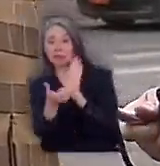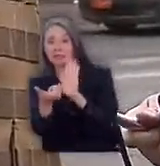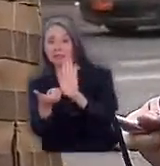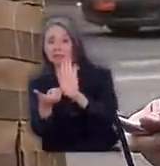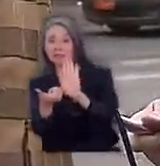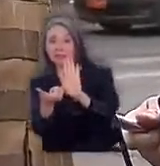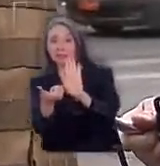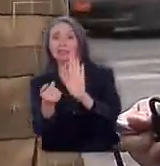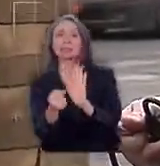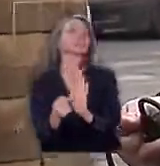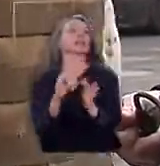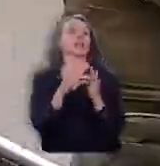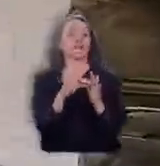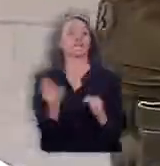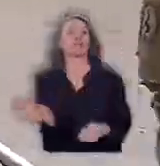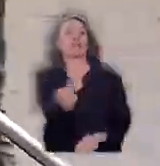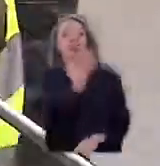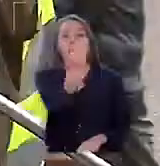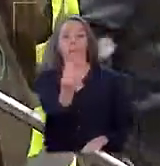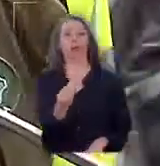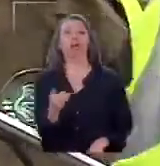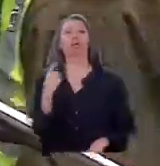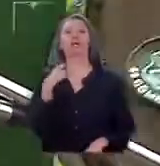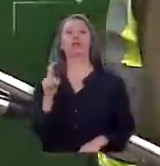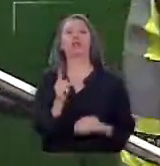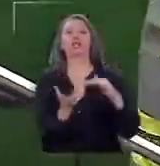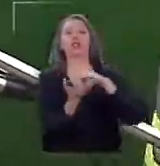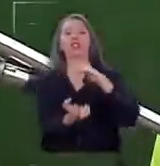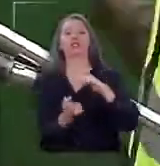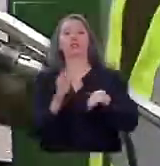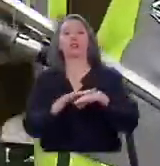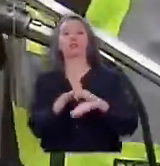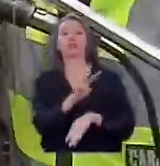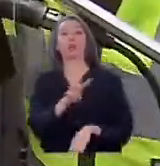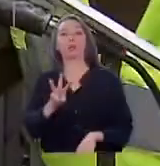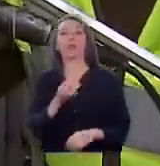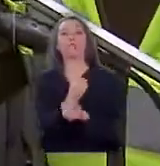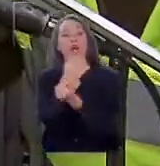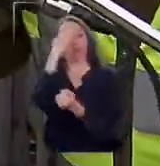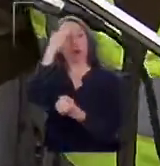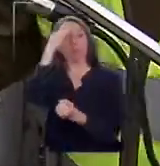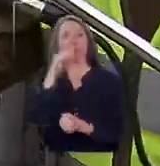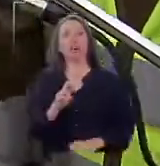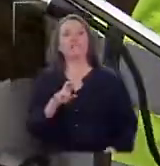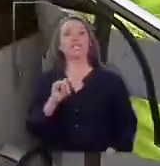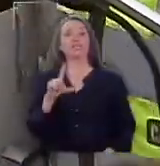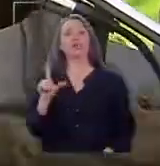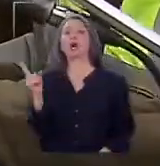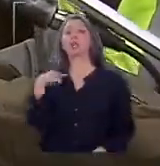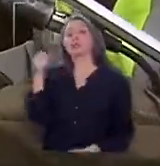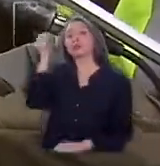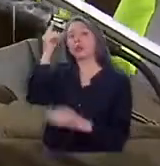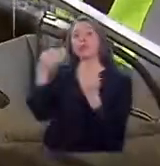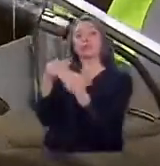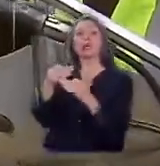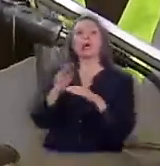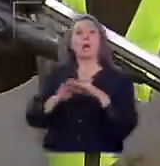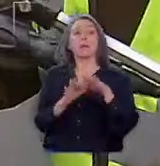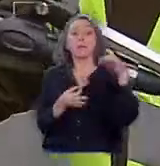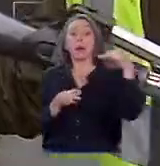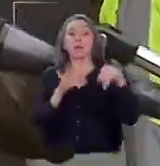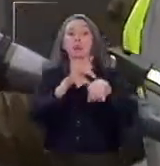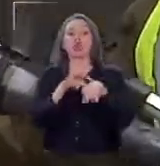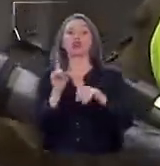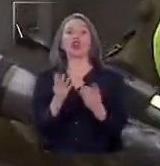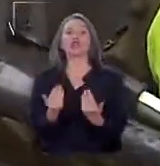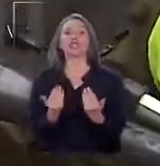bien gracias Que le vaya bien Por qué no saco el permiso porque yo tenía entendido de que con el permiso o sea perdón con el papel médico no